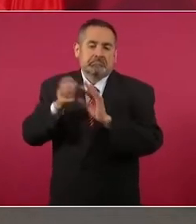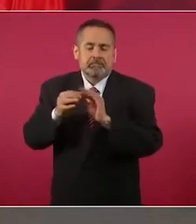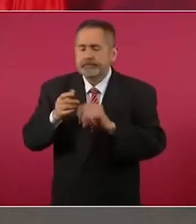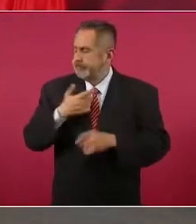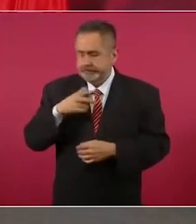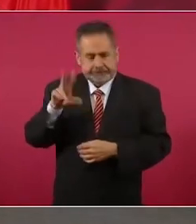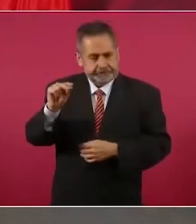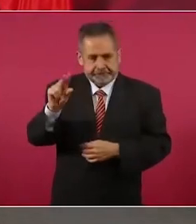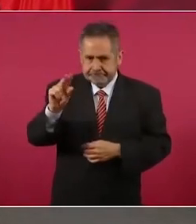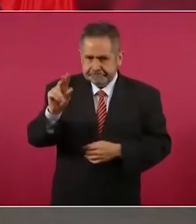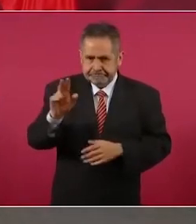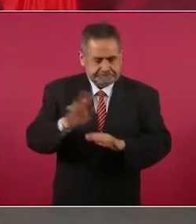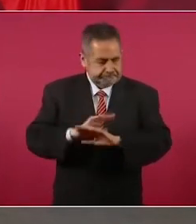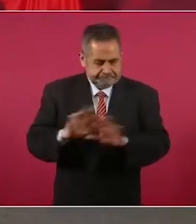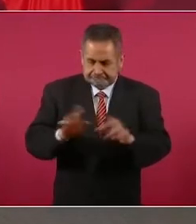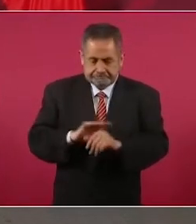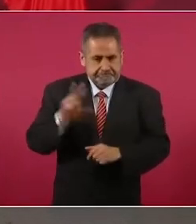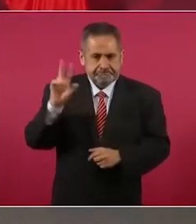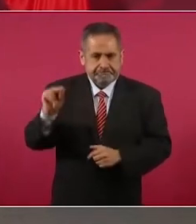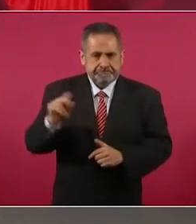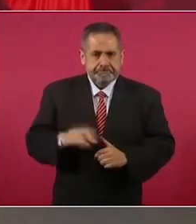no.